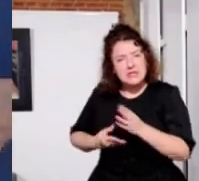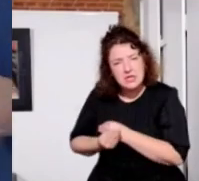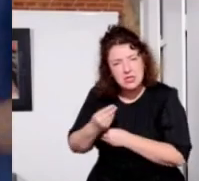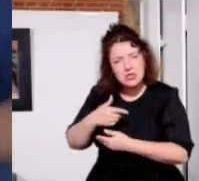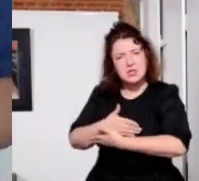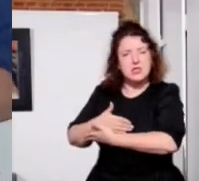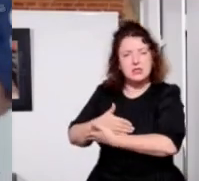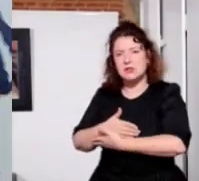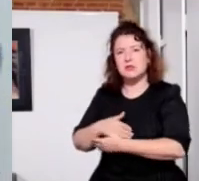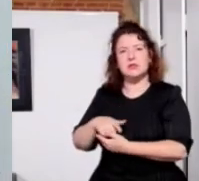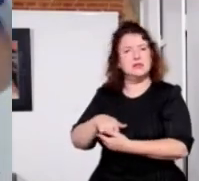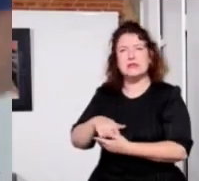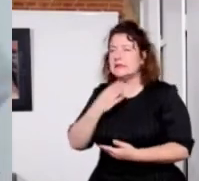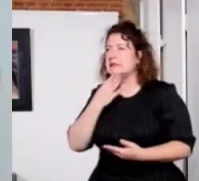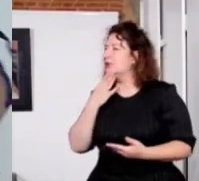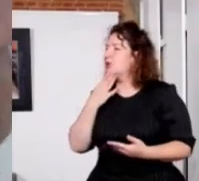cuando tengamos un hijo